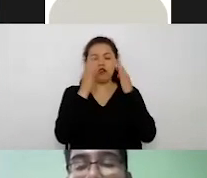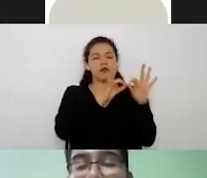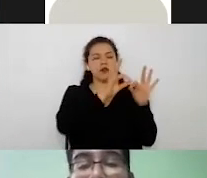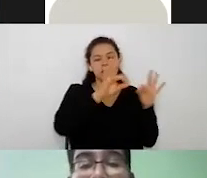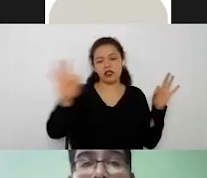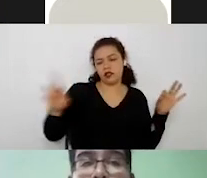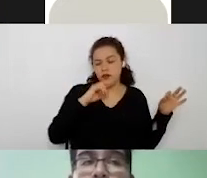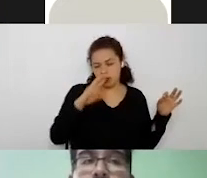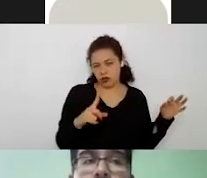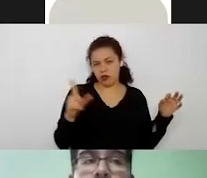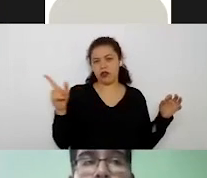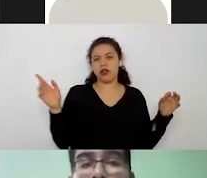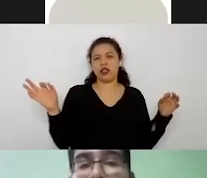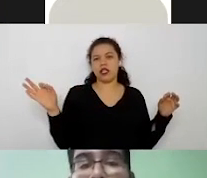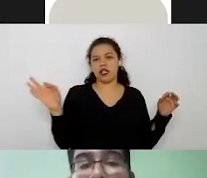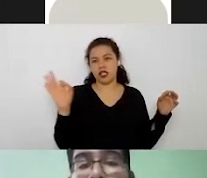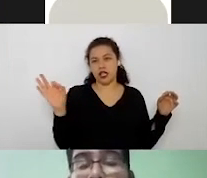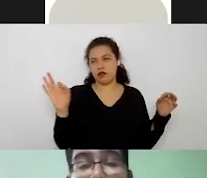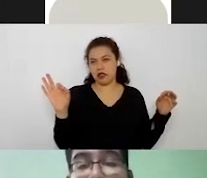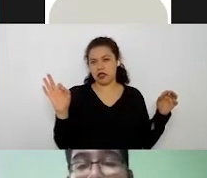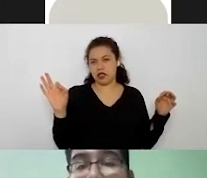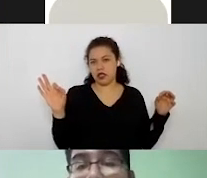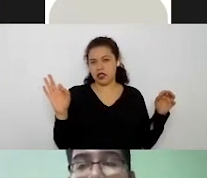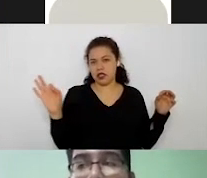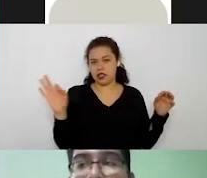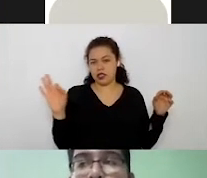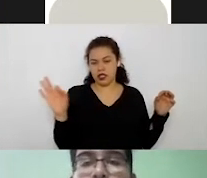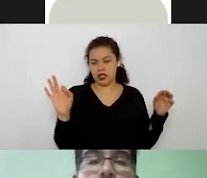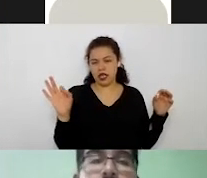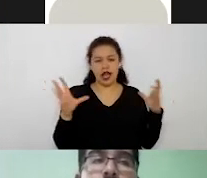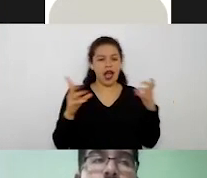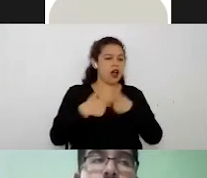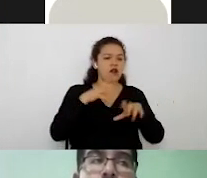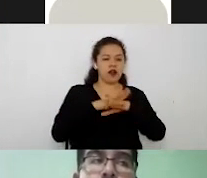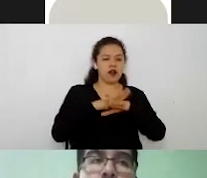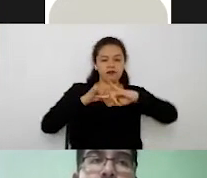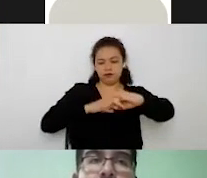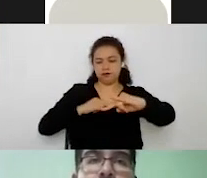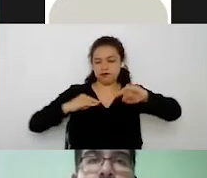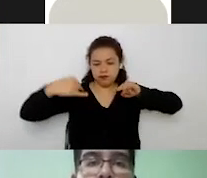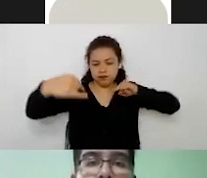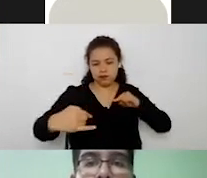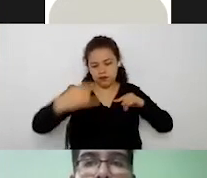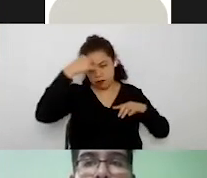si es necesario quizás cambiar las disposiciones que tenemos, no sé,